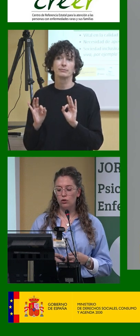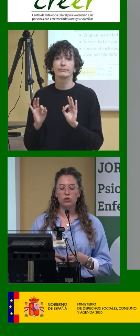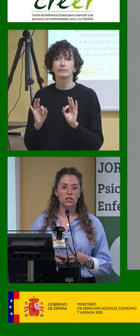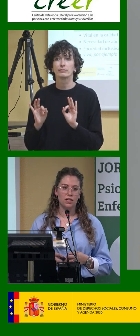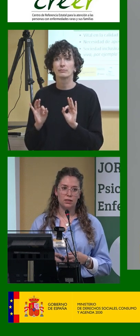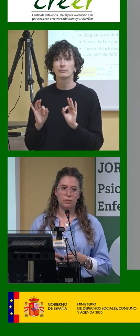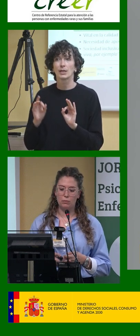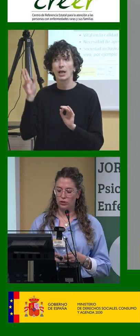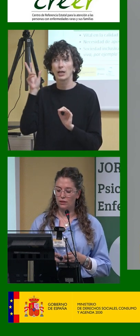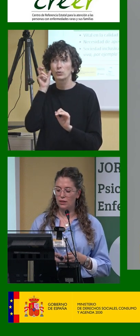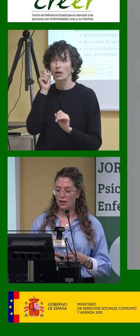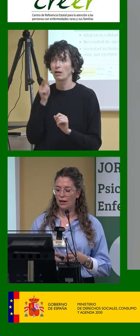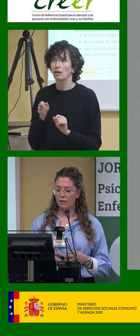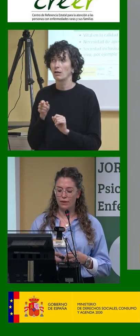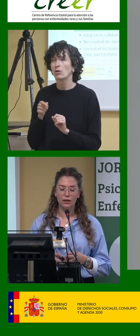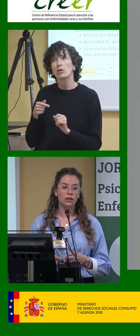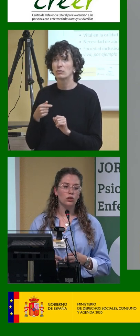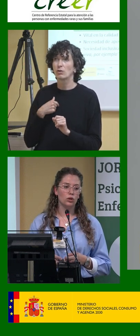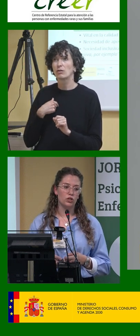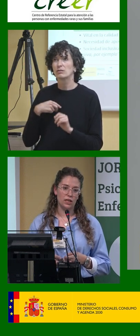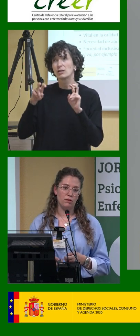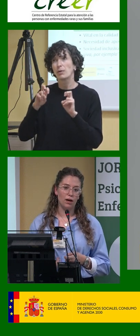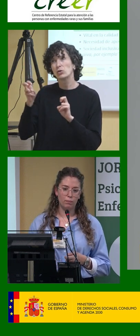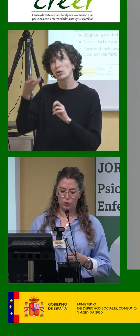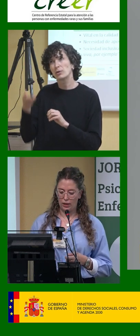que tengo cosas más importantes en la cabeza,